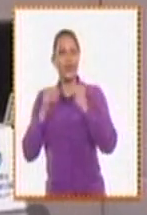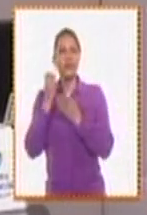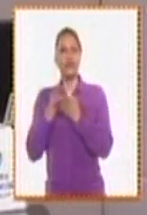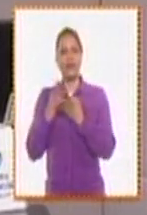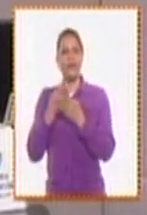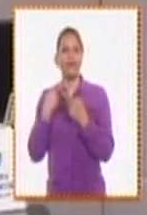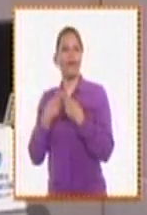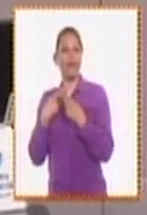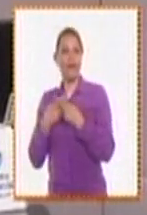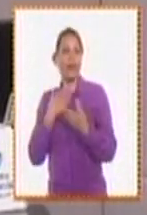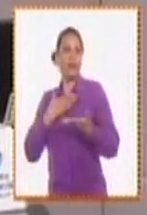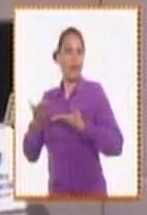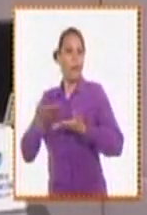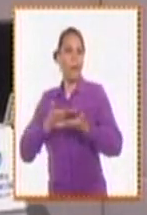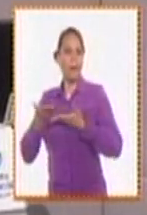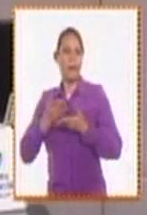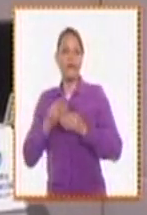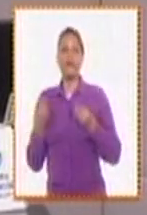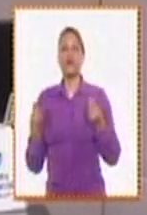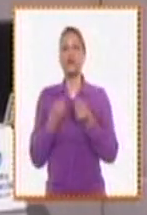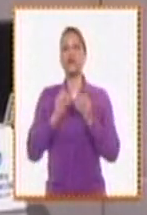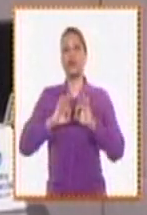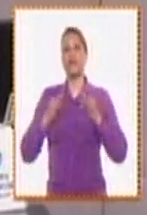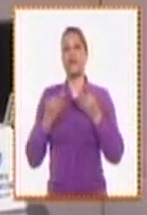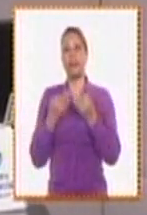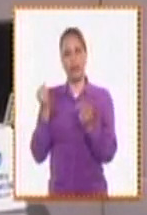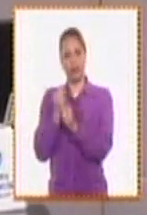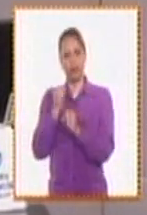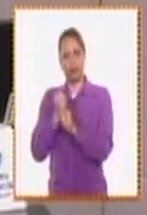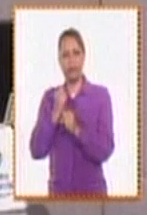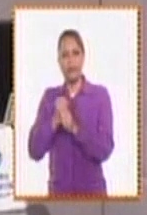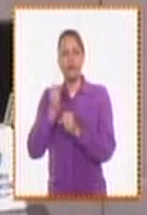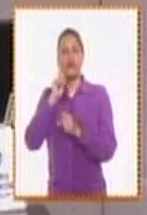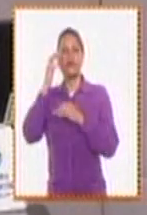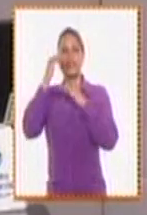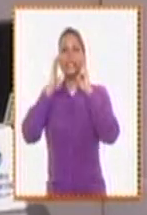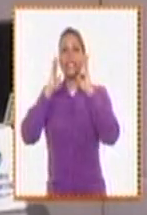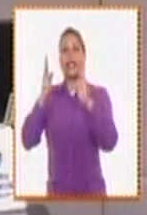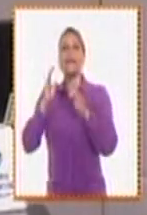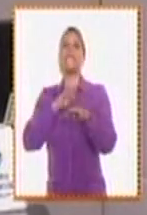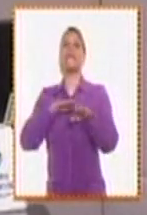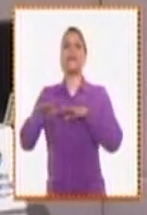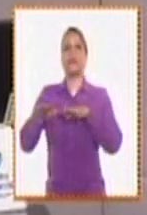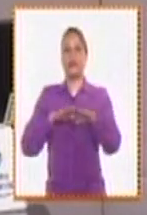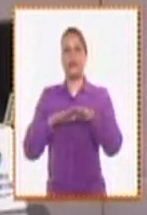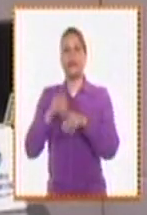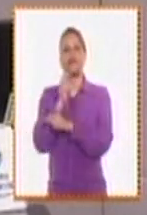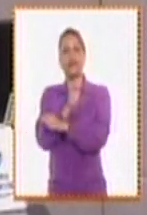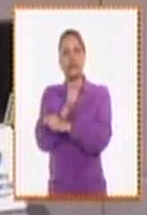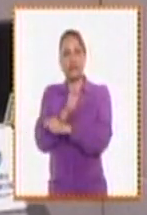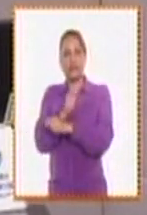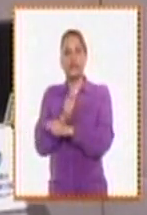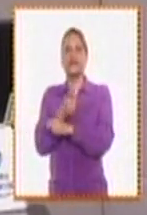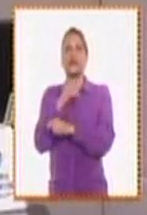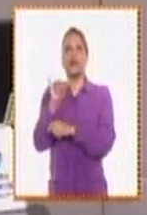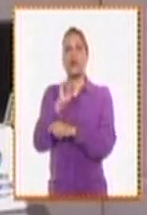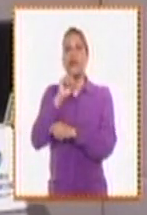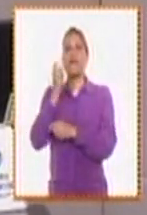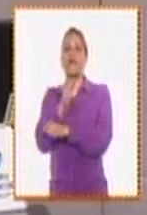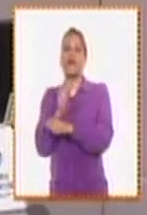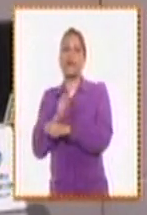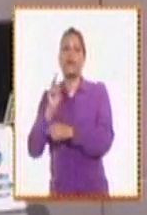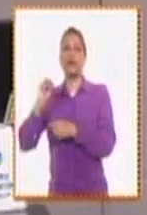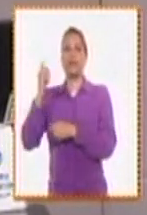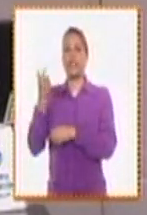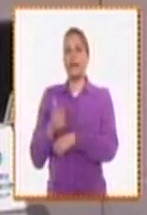de manera integrada con la familia. Es por eso que hemos puesto énfasis en esta lógica, la preparación del maestro, como el profesor de matemáticas, el